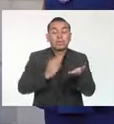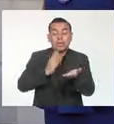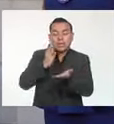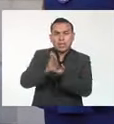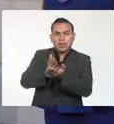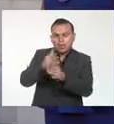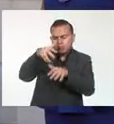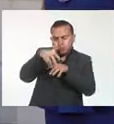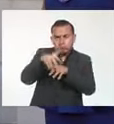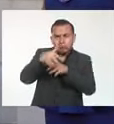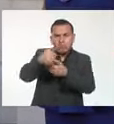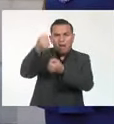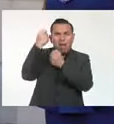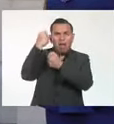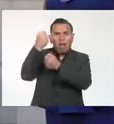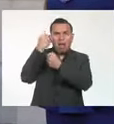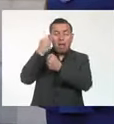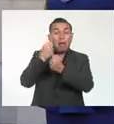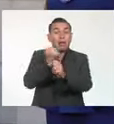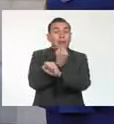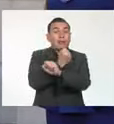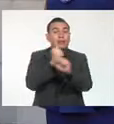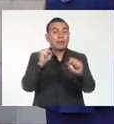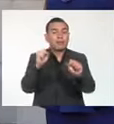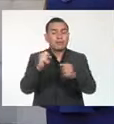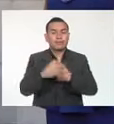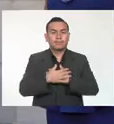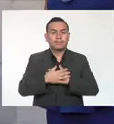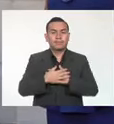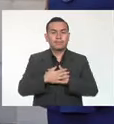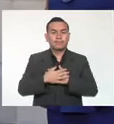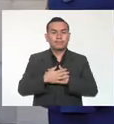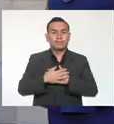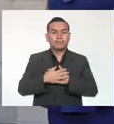supuestamente luchar por la libertad.